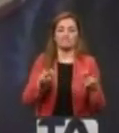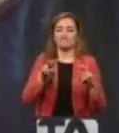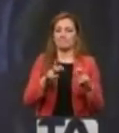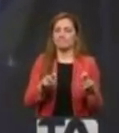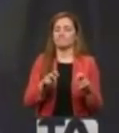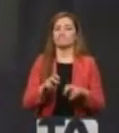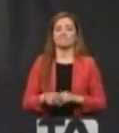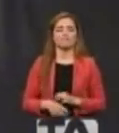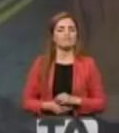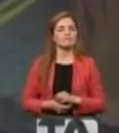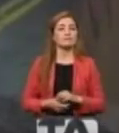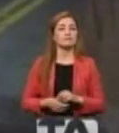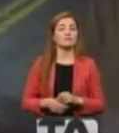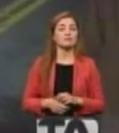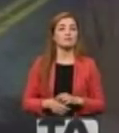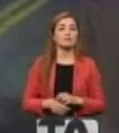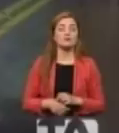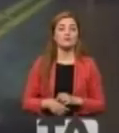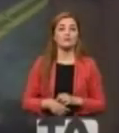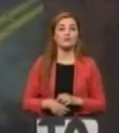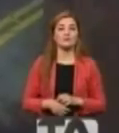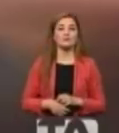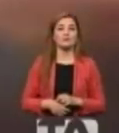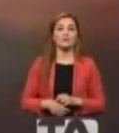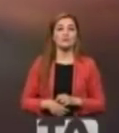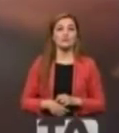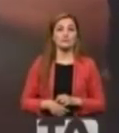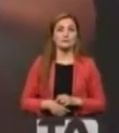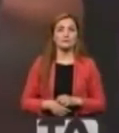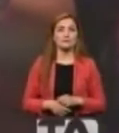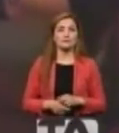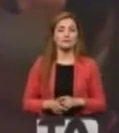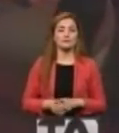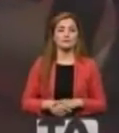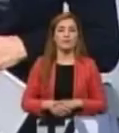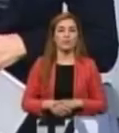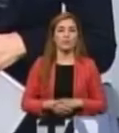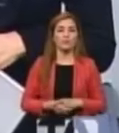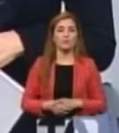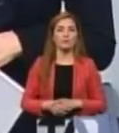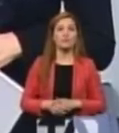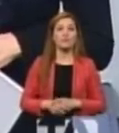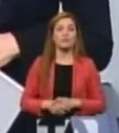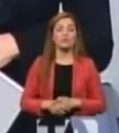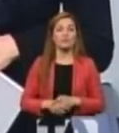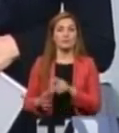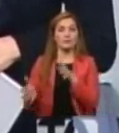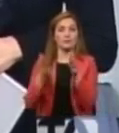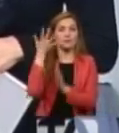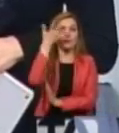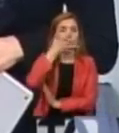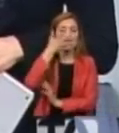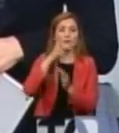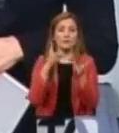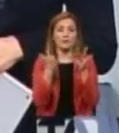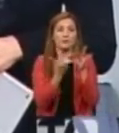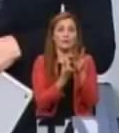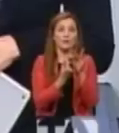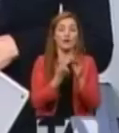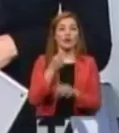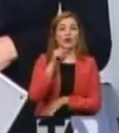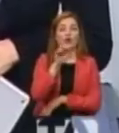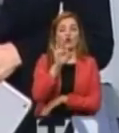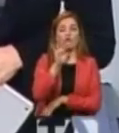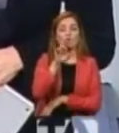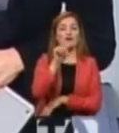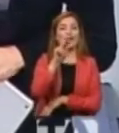las investigaciones. En Riobamba, Mercedes Chávez, 24 horas. En Esmeraldas, en la parroquia de San Francisco